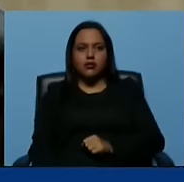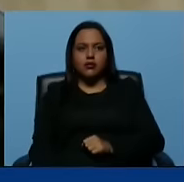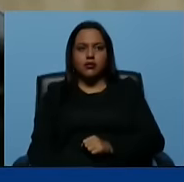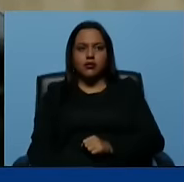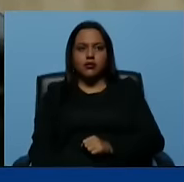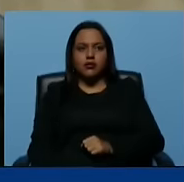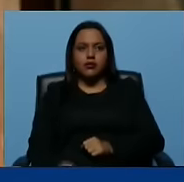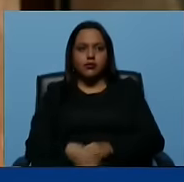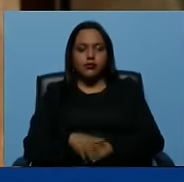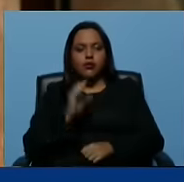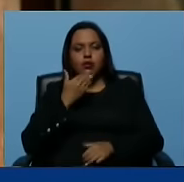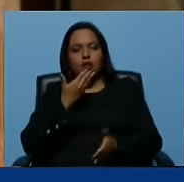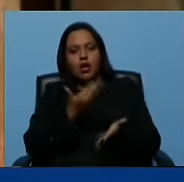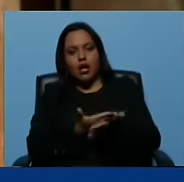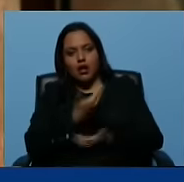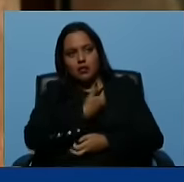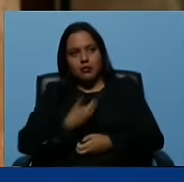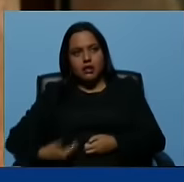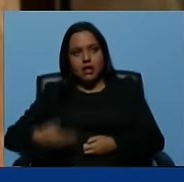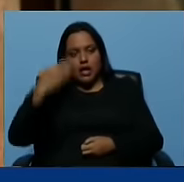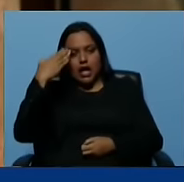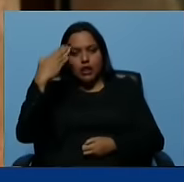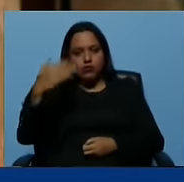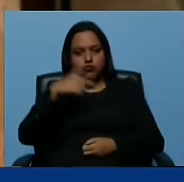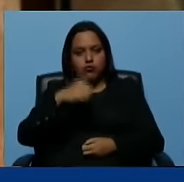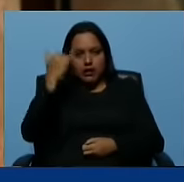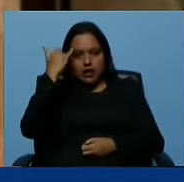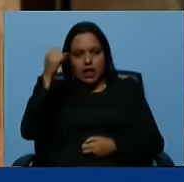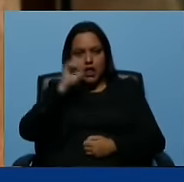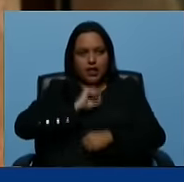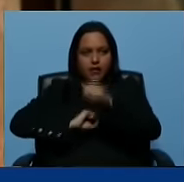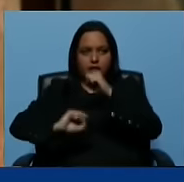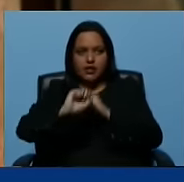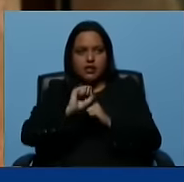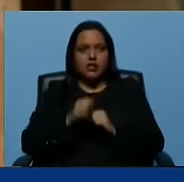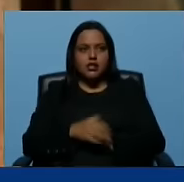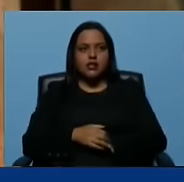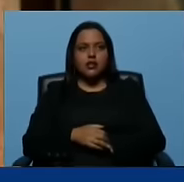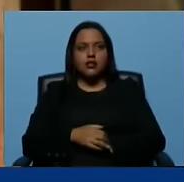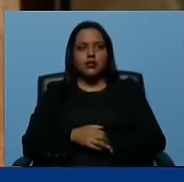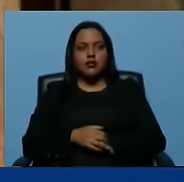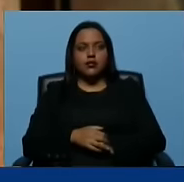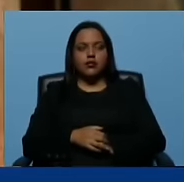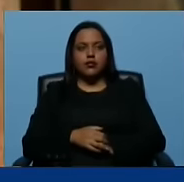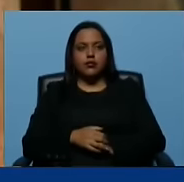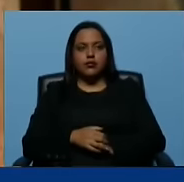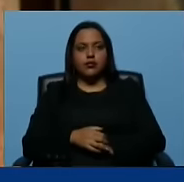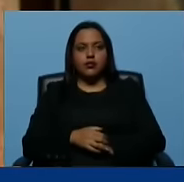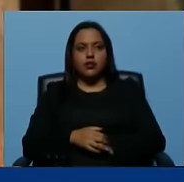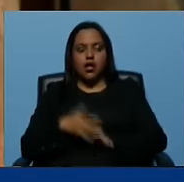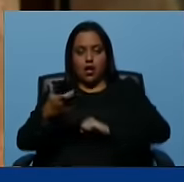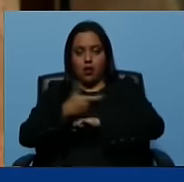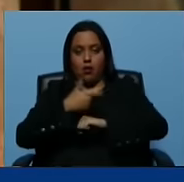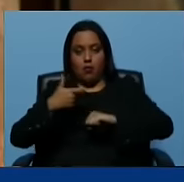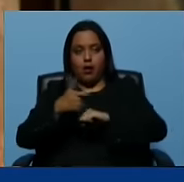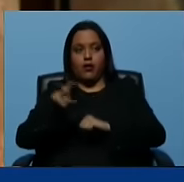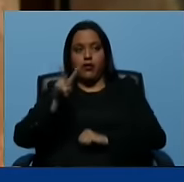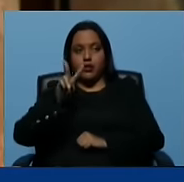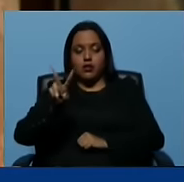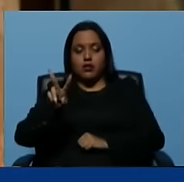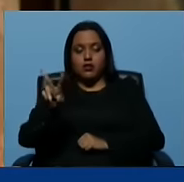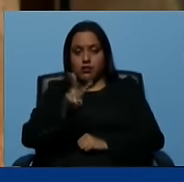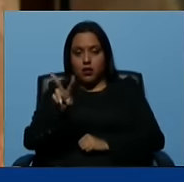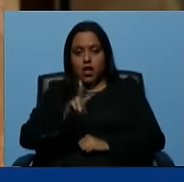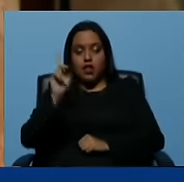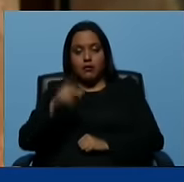Muchas gracias, presidente. Y saludo esta iniciativa de defensa, no solamente de el Estado venezolano y sus